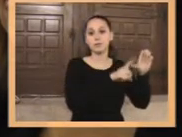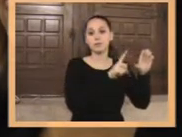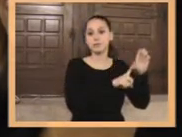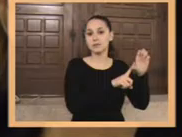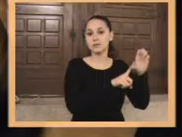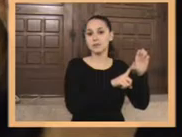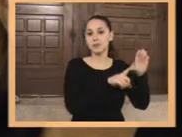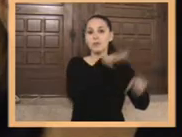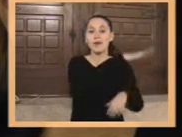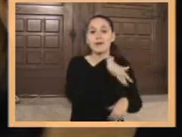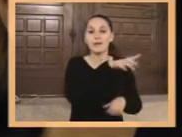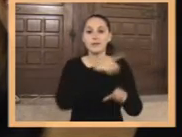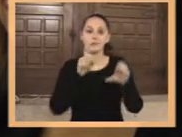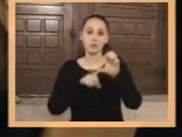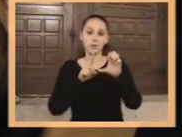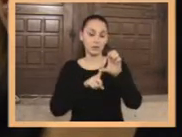Plasencia,